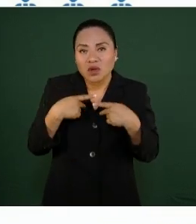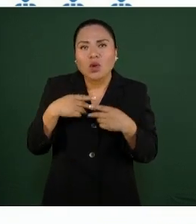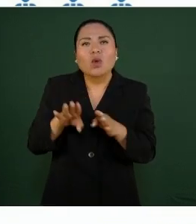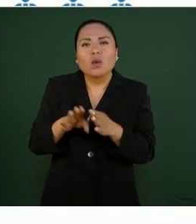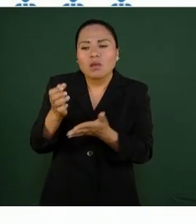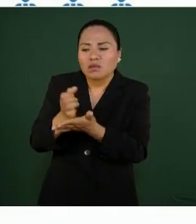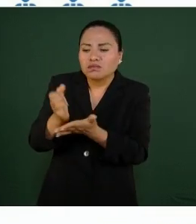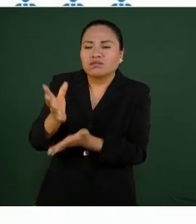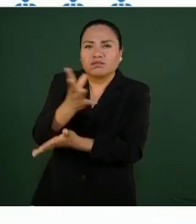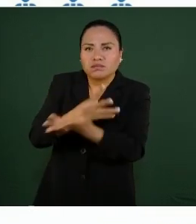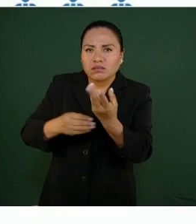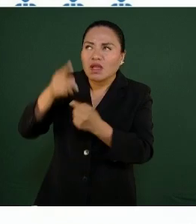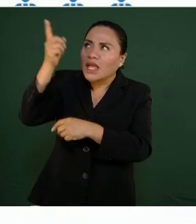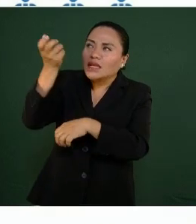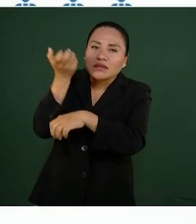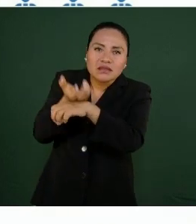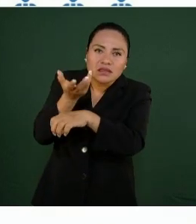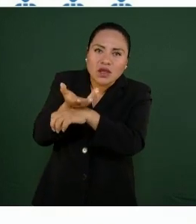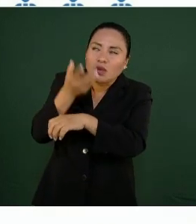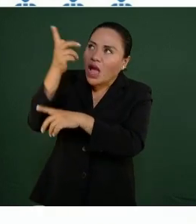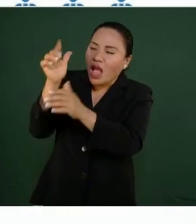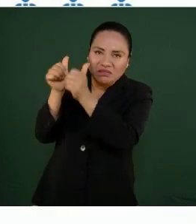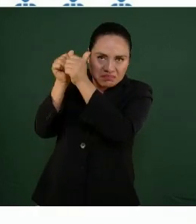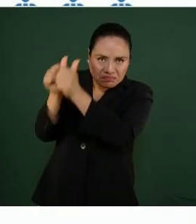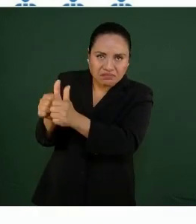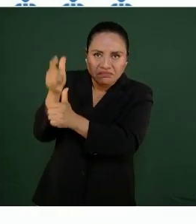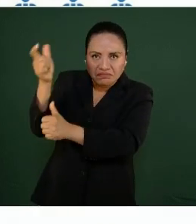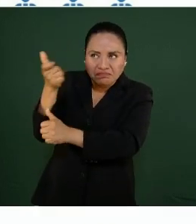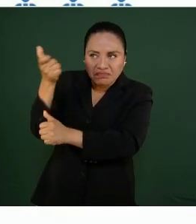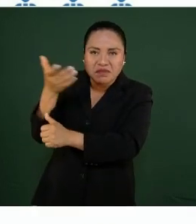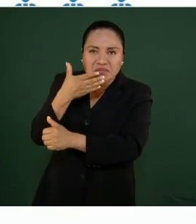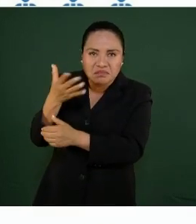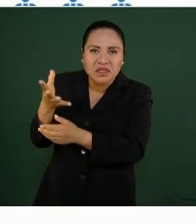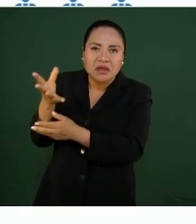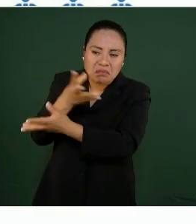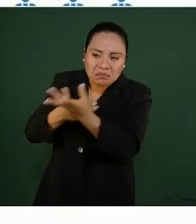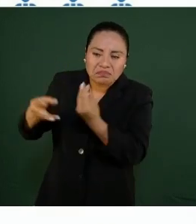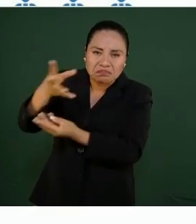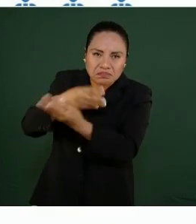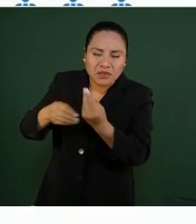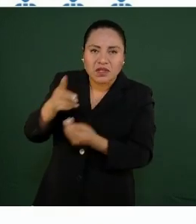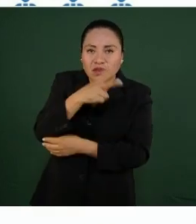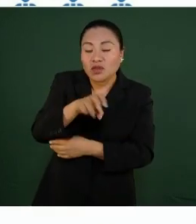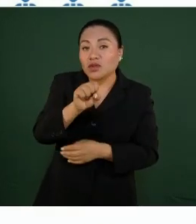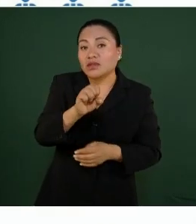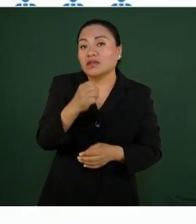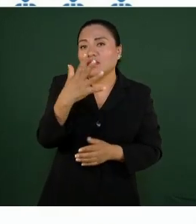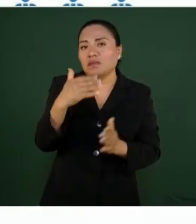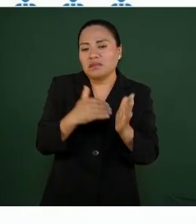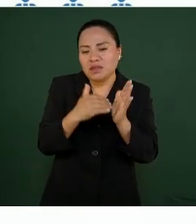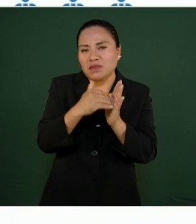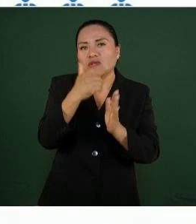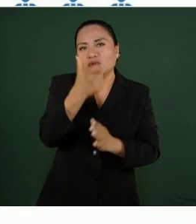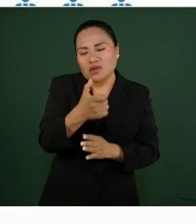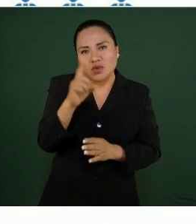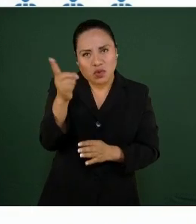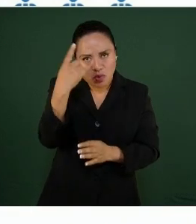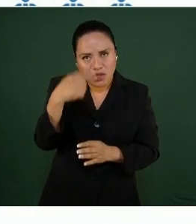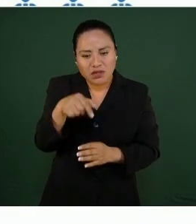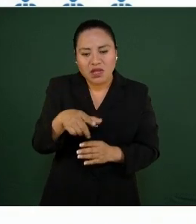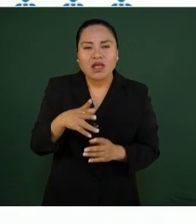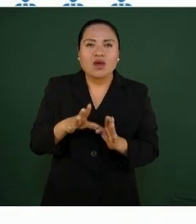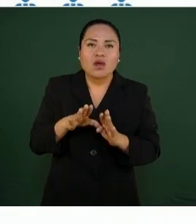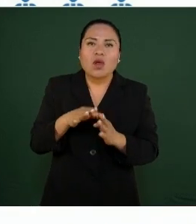la economía de Estados Unidos. Y nosotros hacemos una aportación de 265 mil millones de dólares